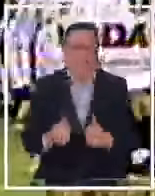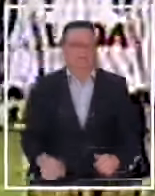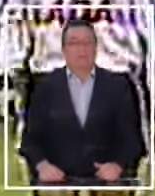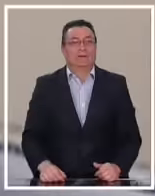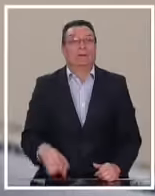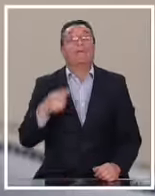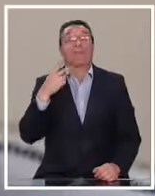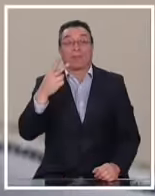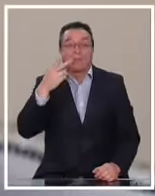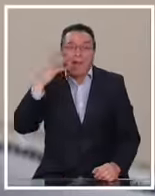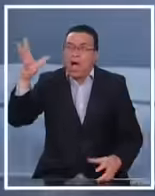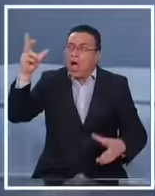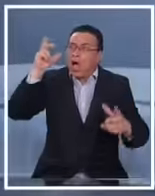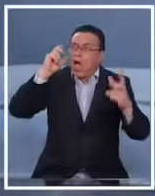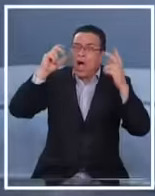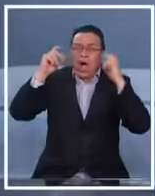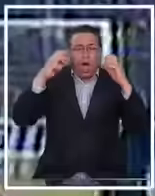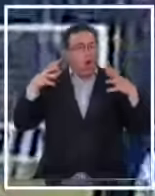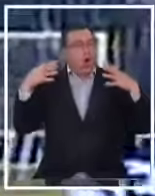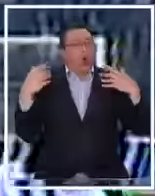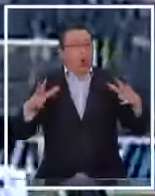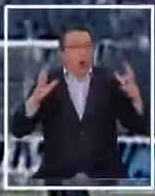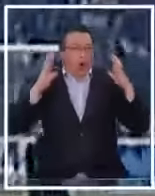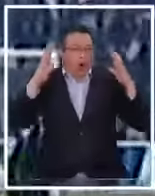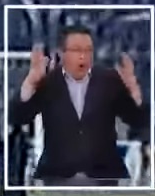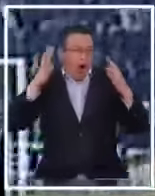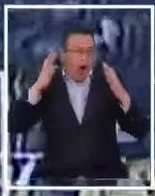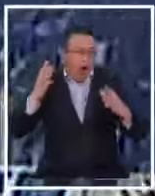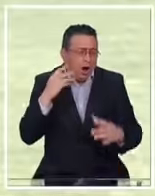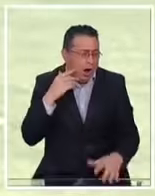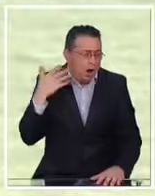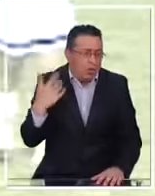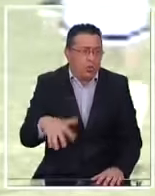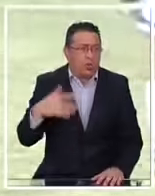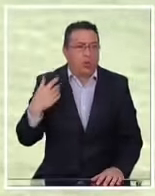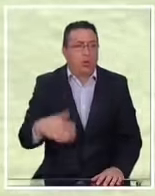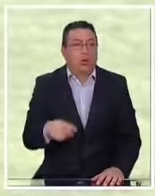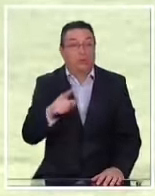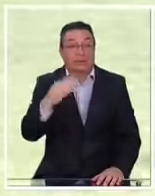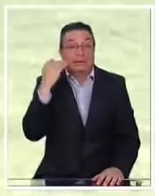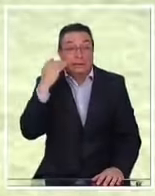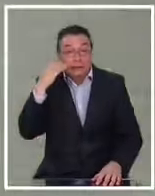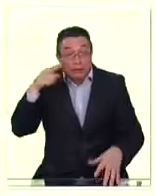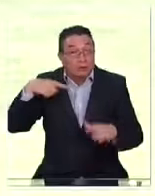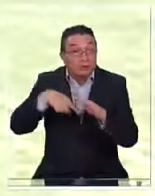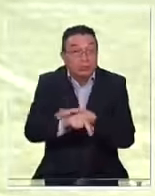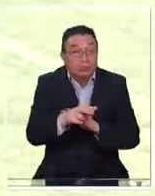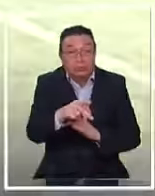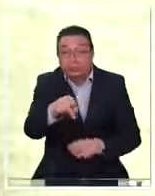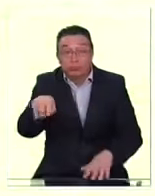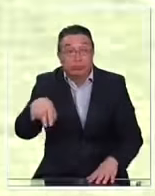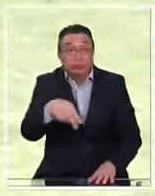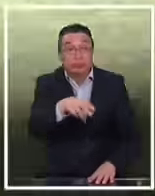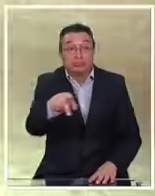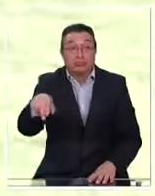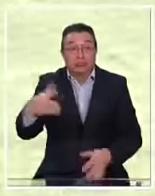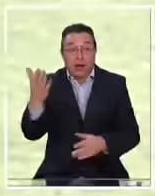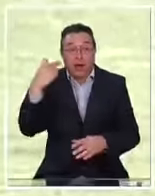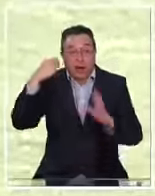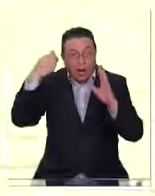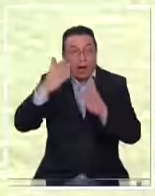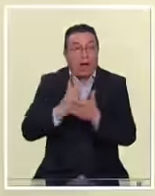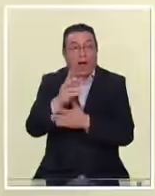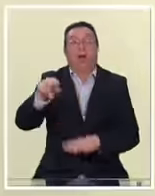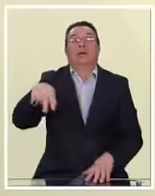Se escuchaba, compadre, el estadio en una caldera. A este pequeño que hizo de las suyas por largo rato antes de iniciarse